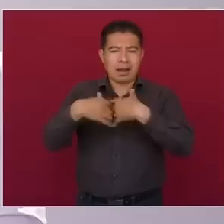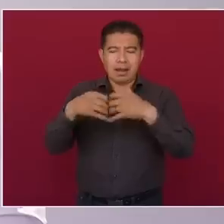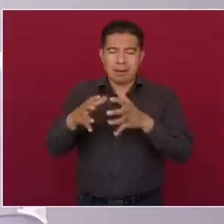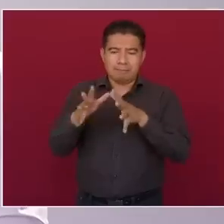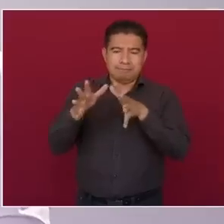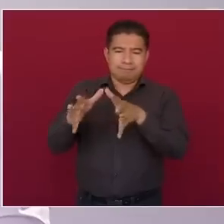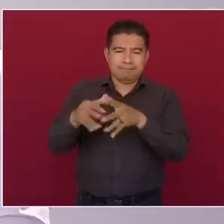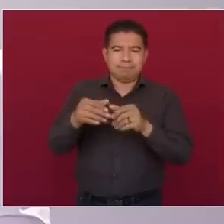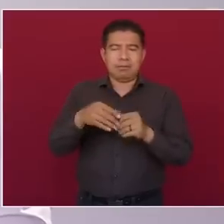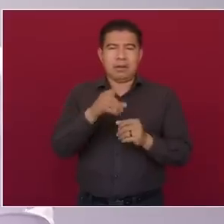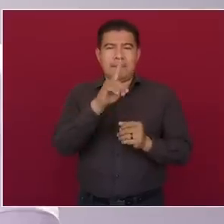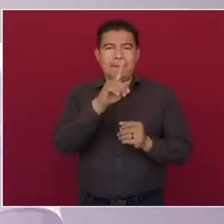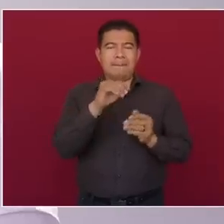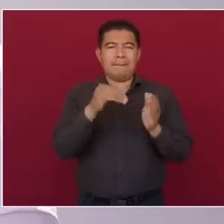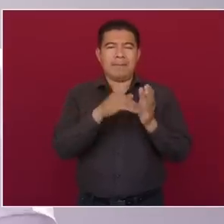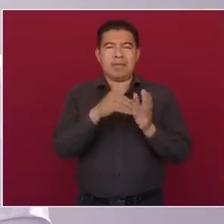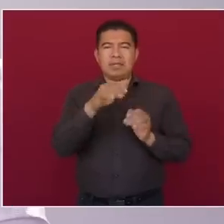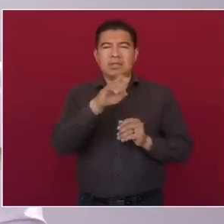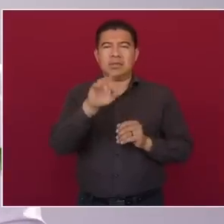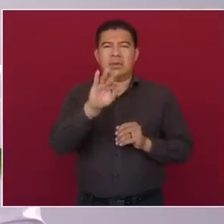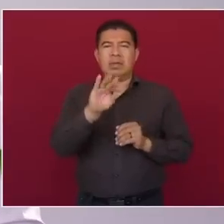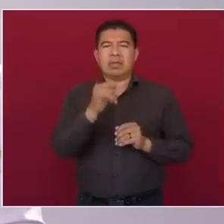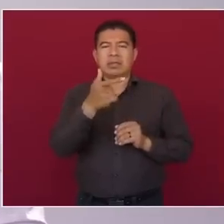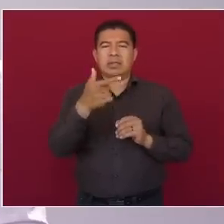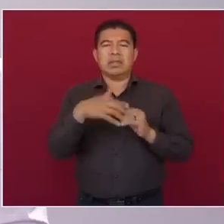1.957 equipos eléctricos,